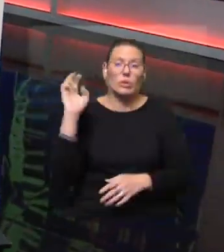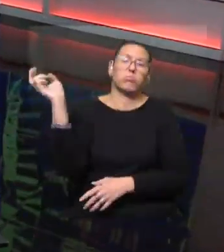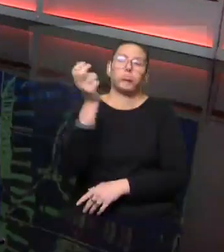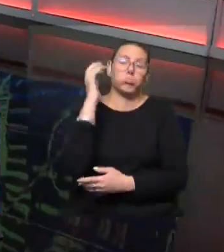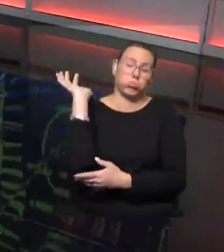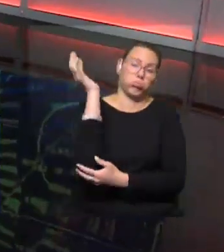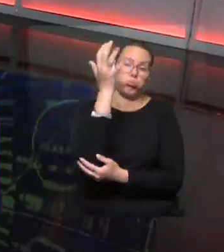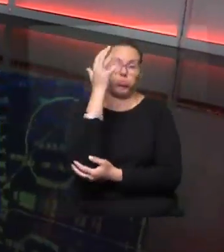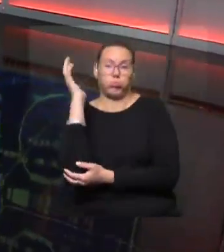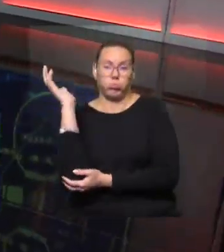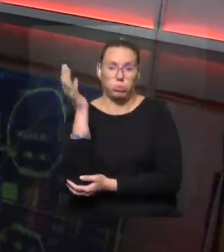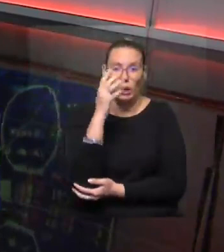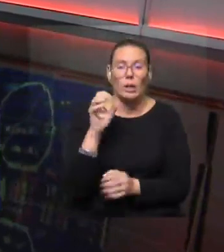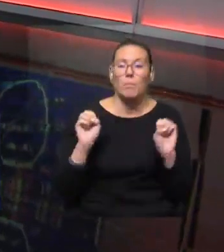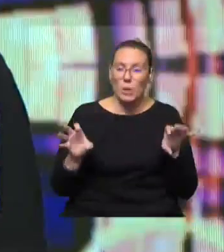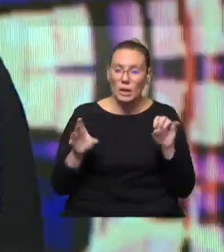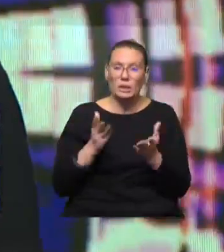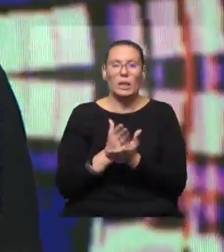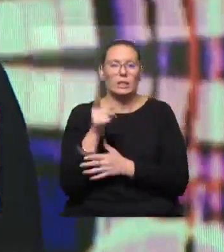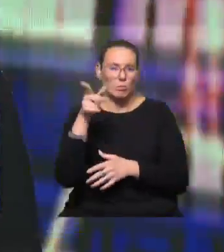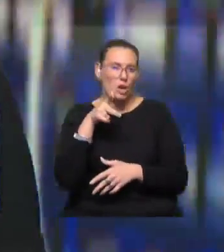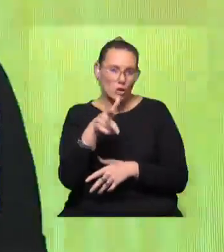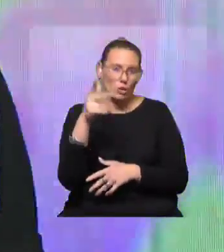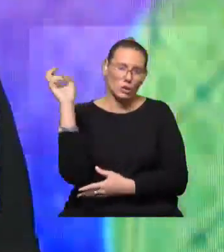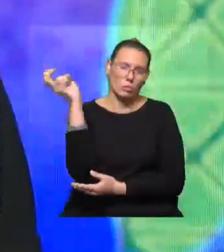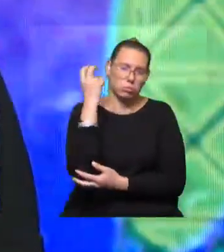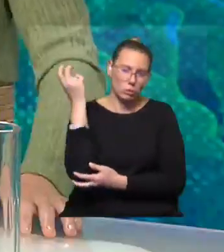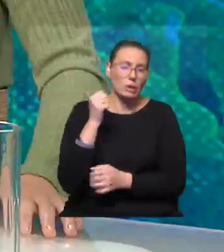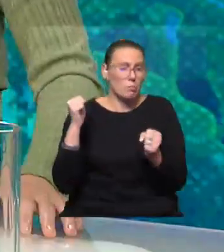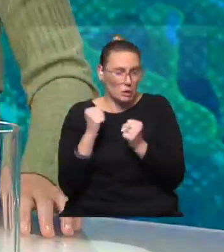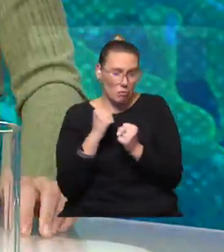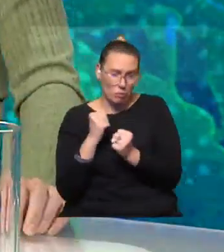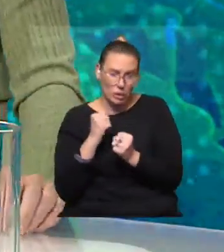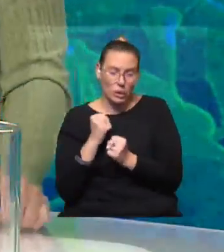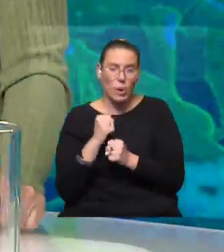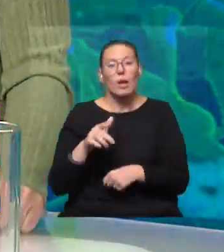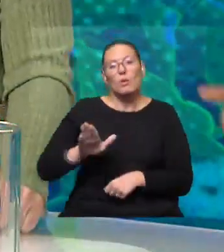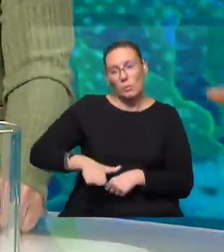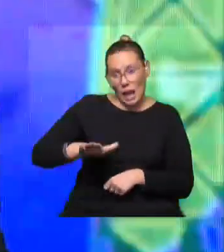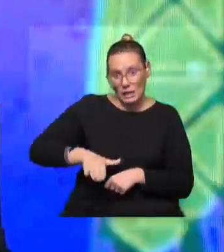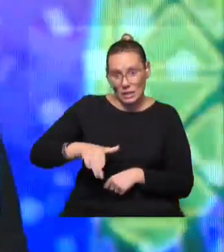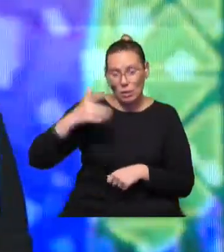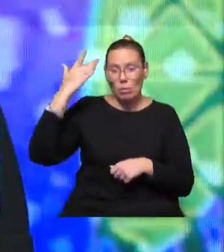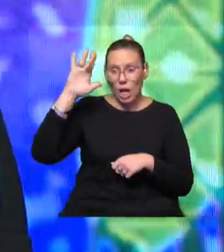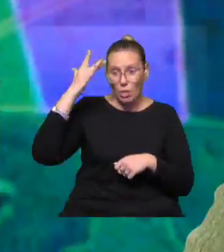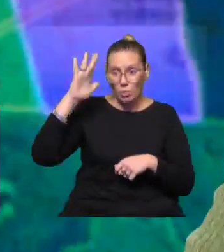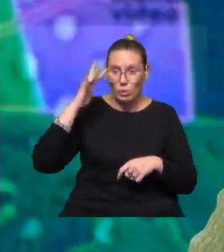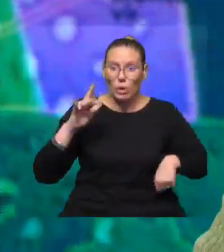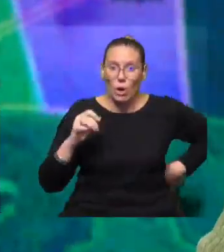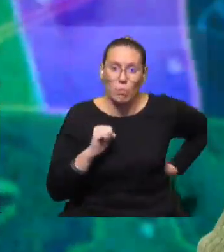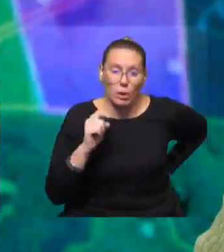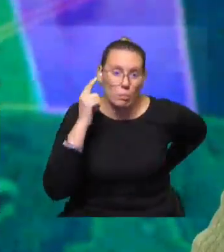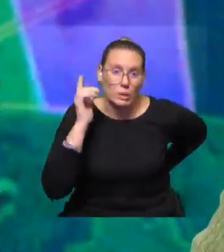eran balizas siempre hay viento en Rocha siempre es una niña en este caso son adulto podría ser que Bueno